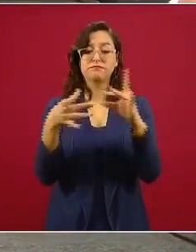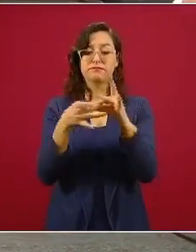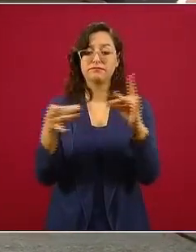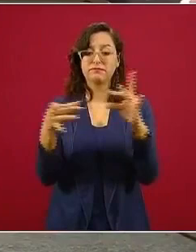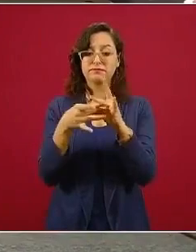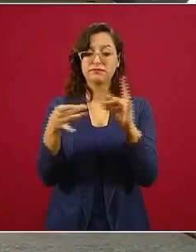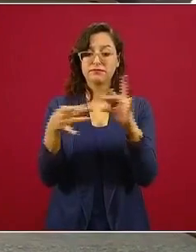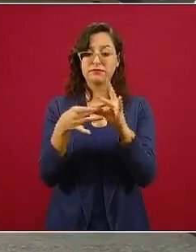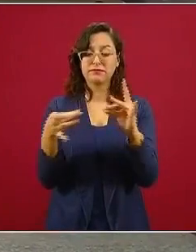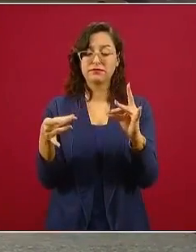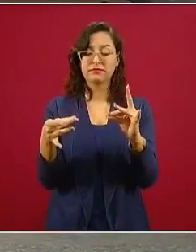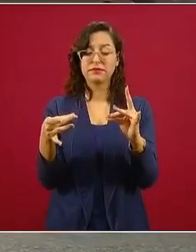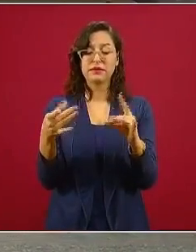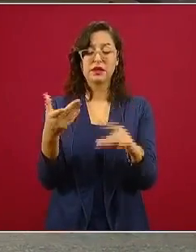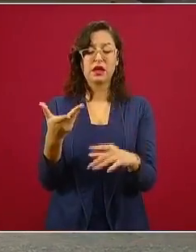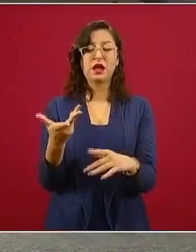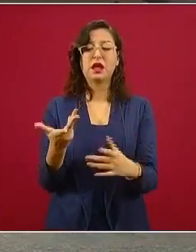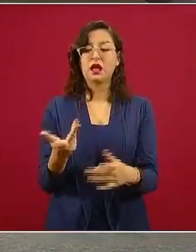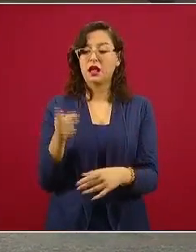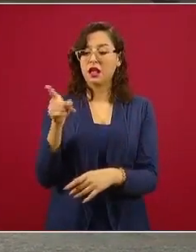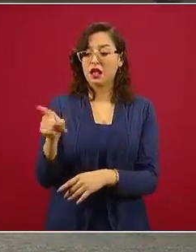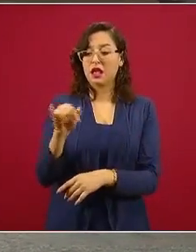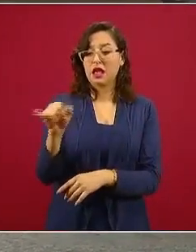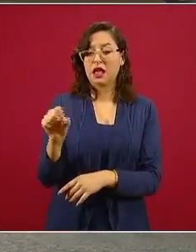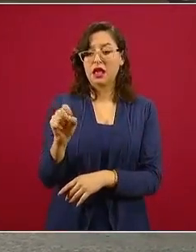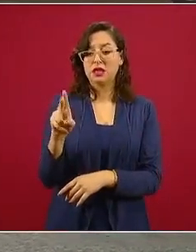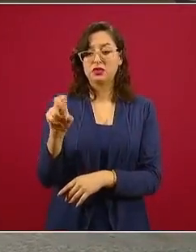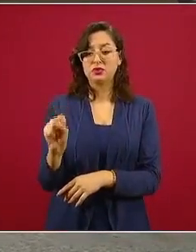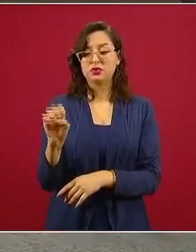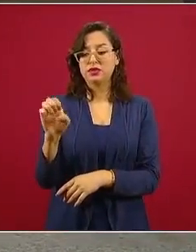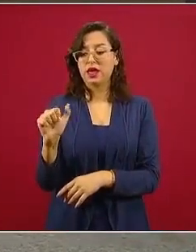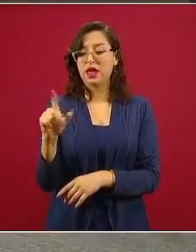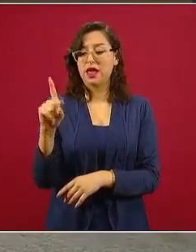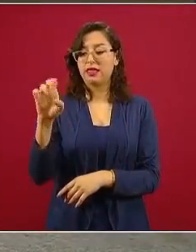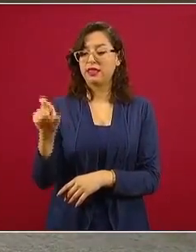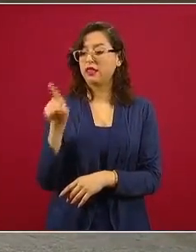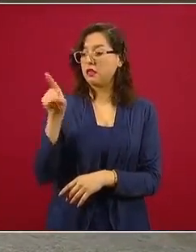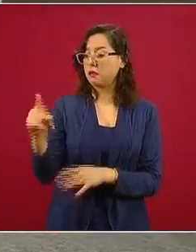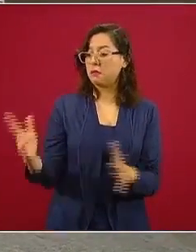destacar la participación de Jesús Seade.